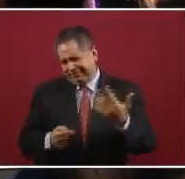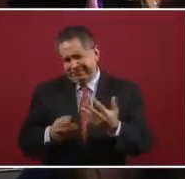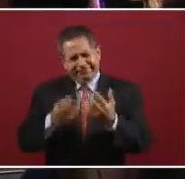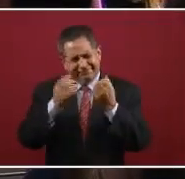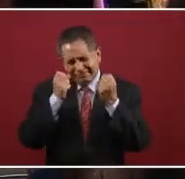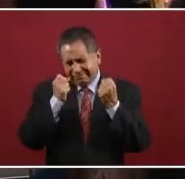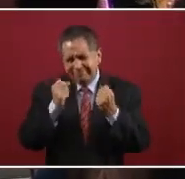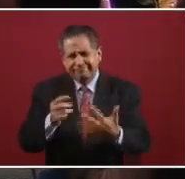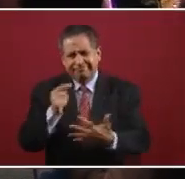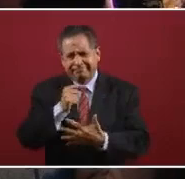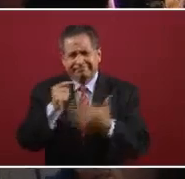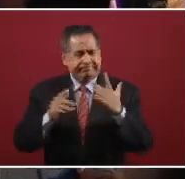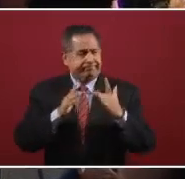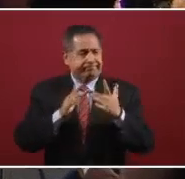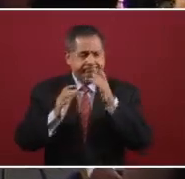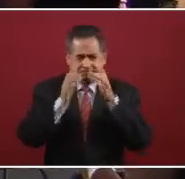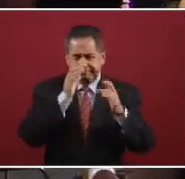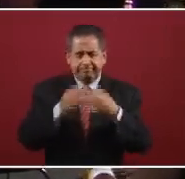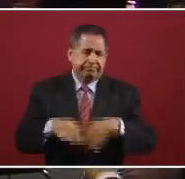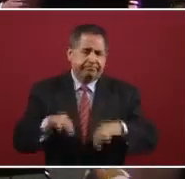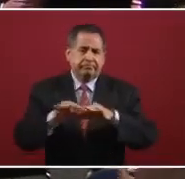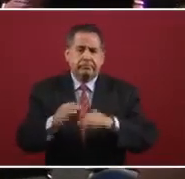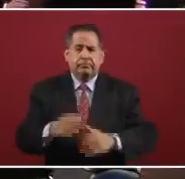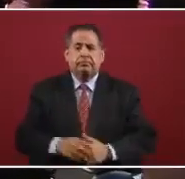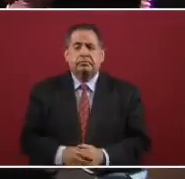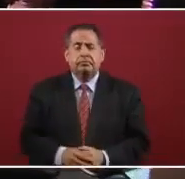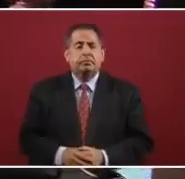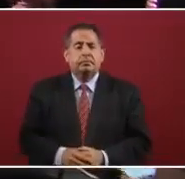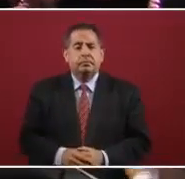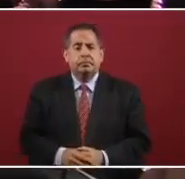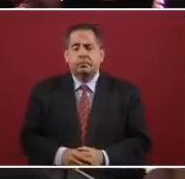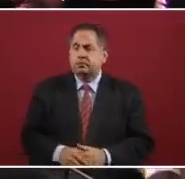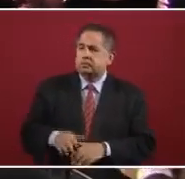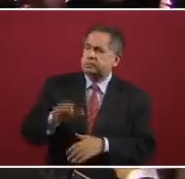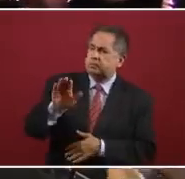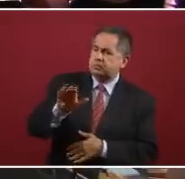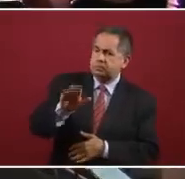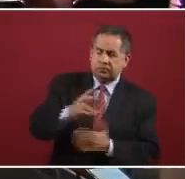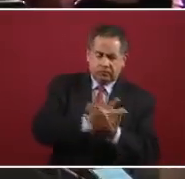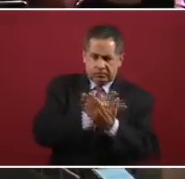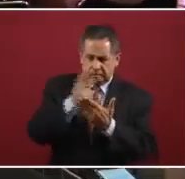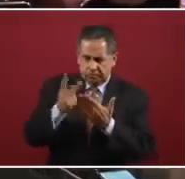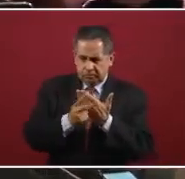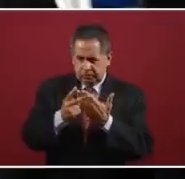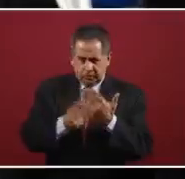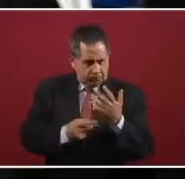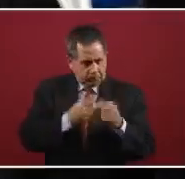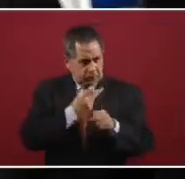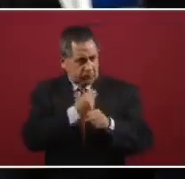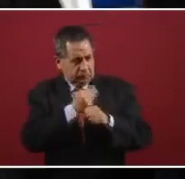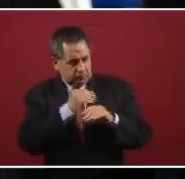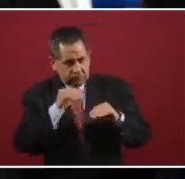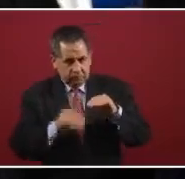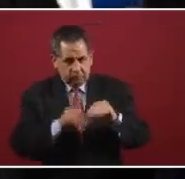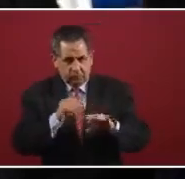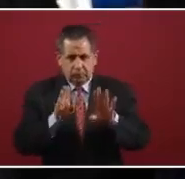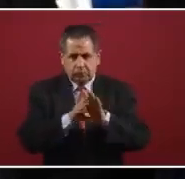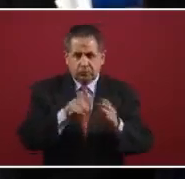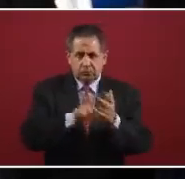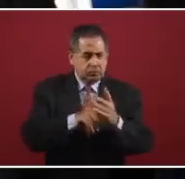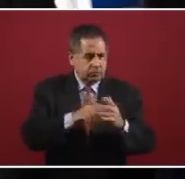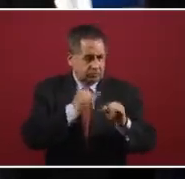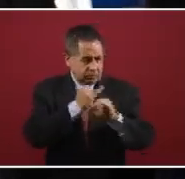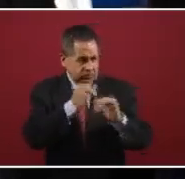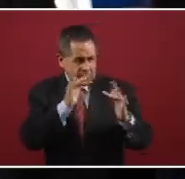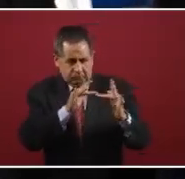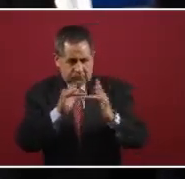red de comunicación importante. Sobre este también programa de mantenimiento y actualización de la